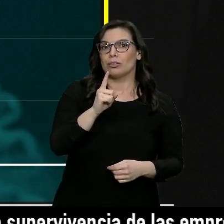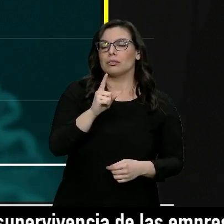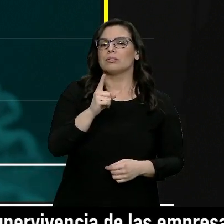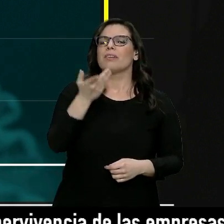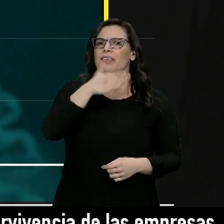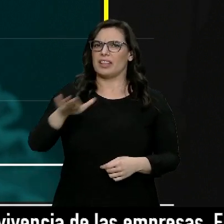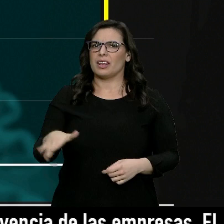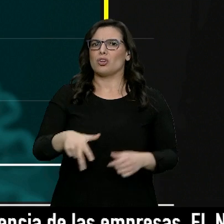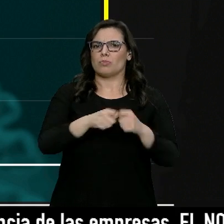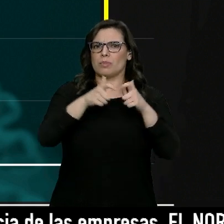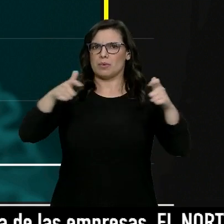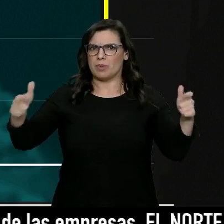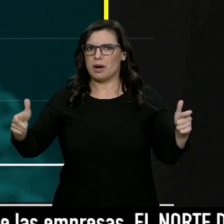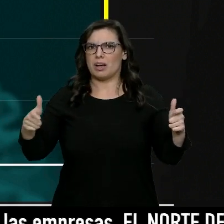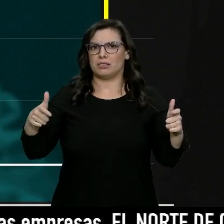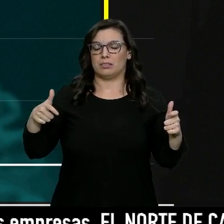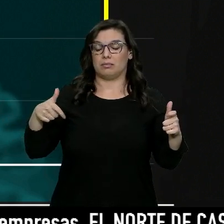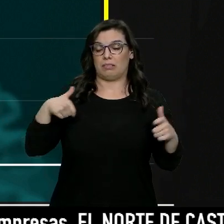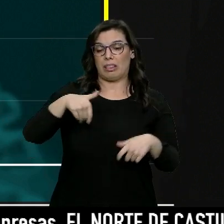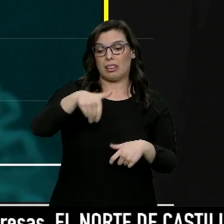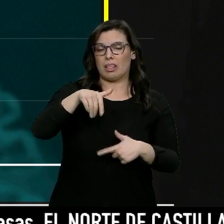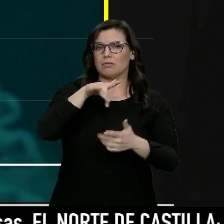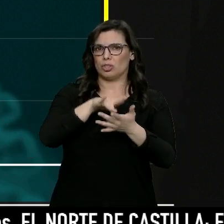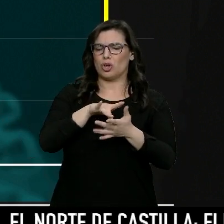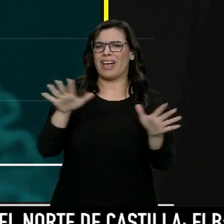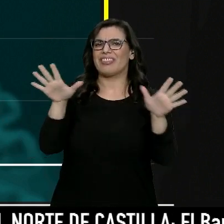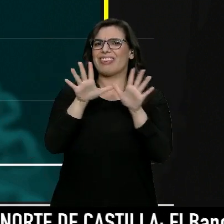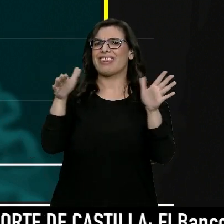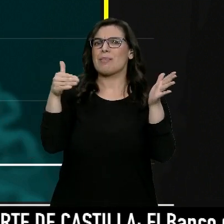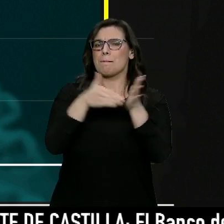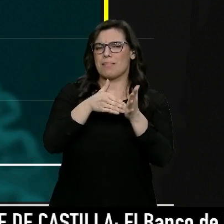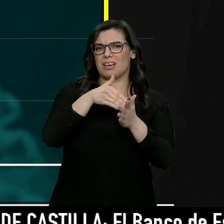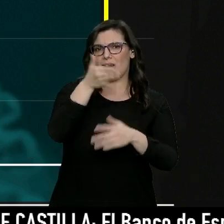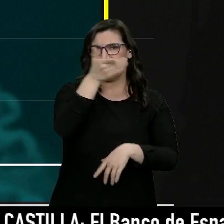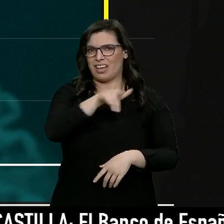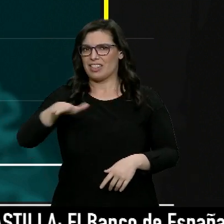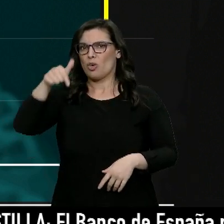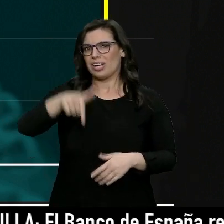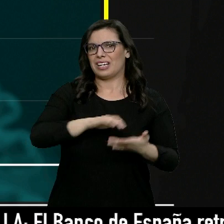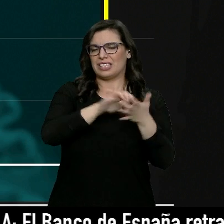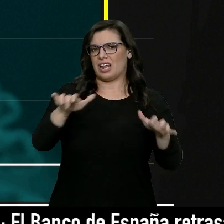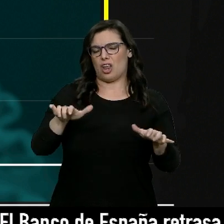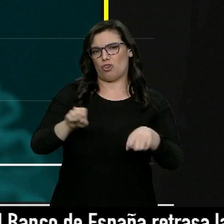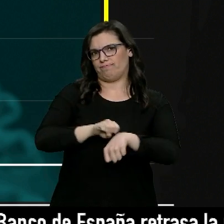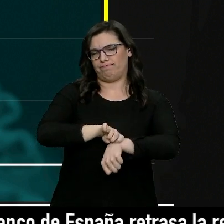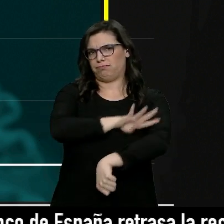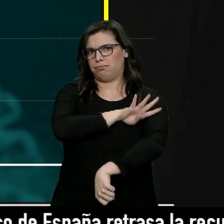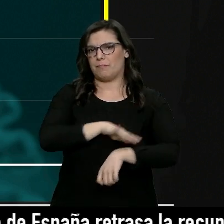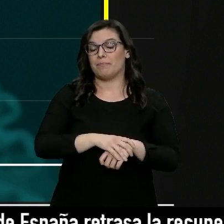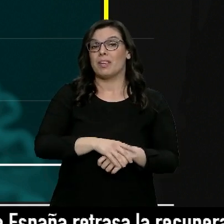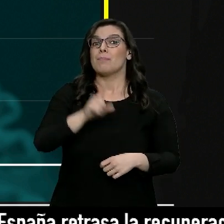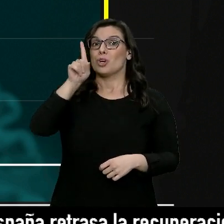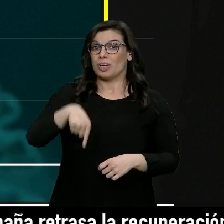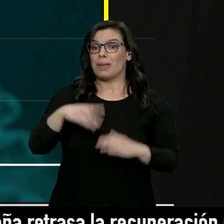de crecer. Pronto llegaremos a la estremecedora cifra de los 10.000 fallecidos en Castilla y León. También aumentan los que mueren en